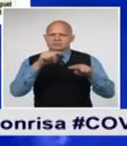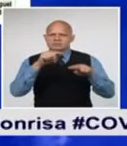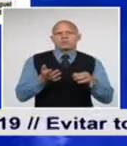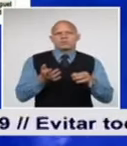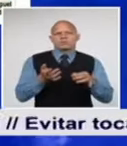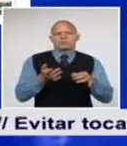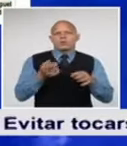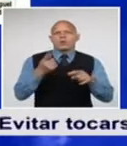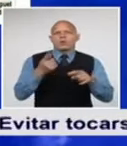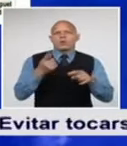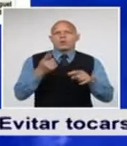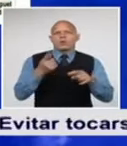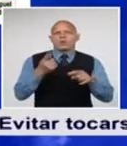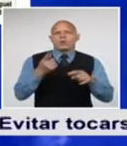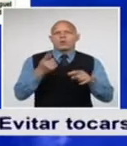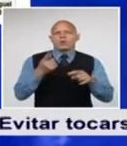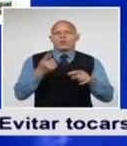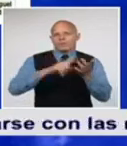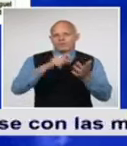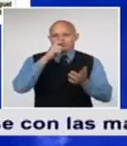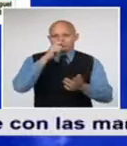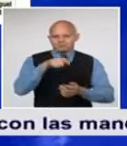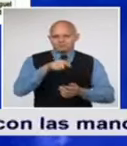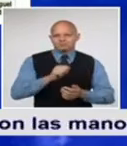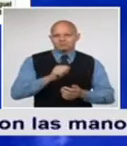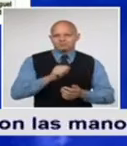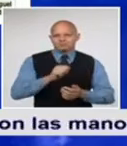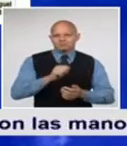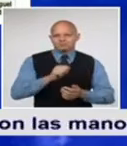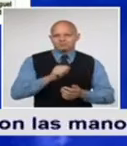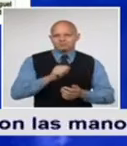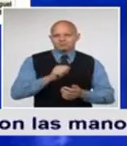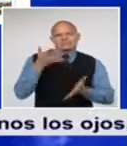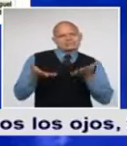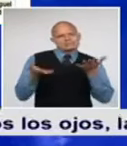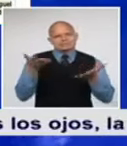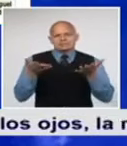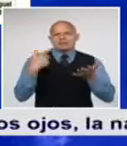Pedro Betancur de la provincia de Matanza con una tasa de